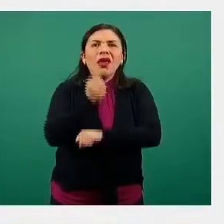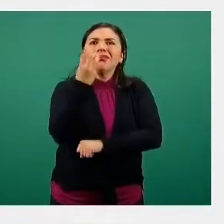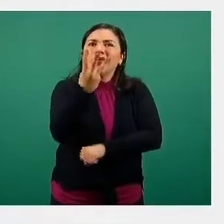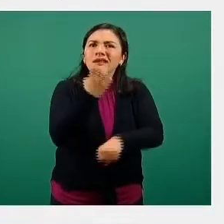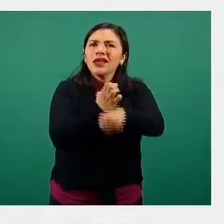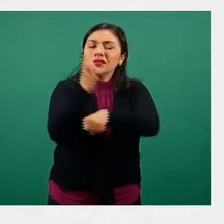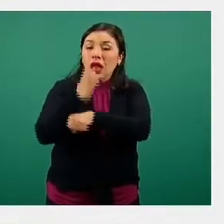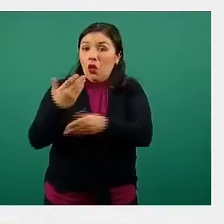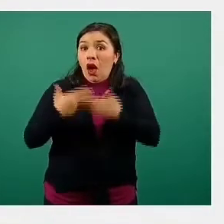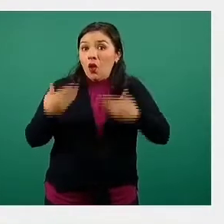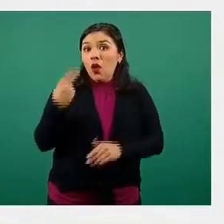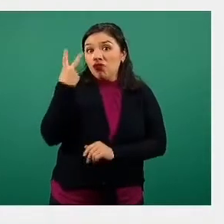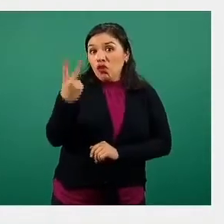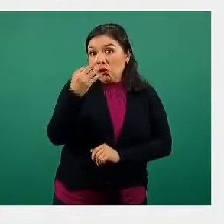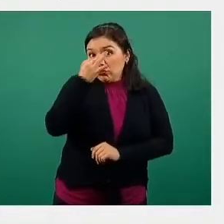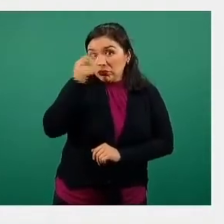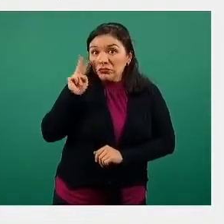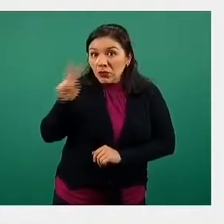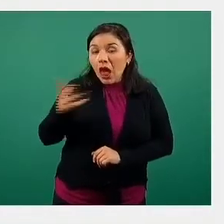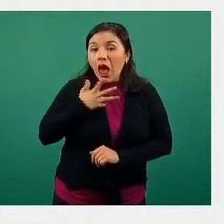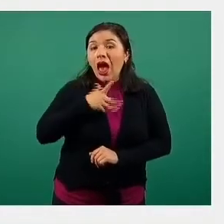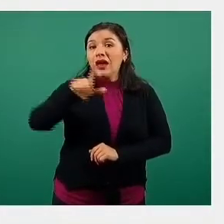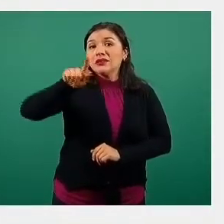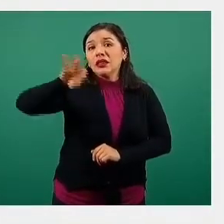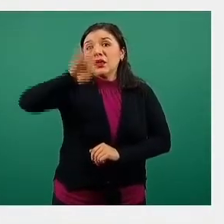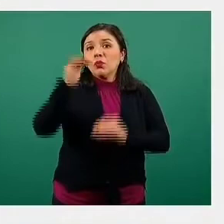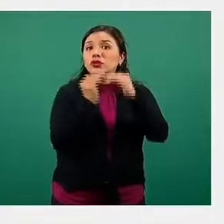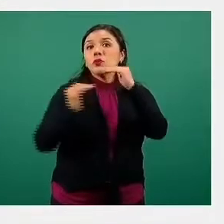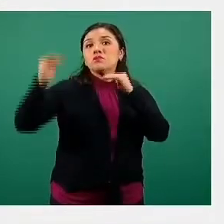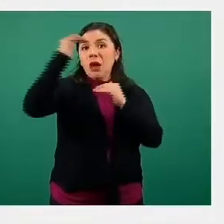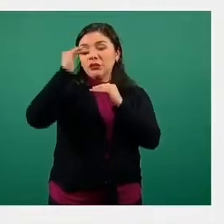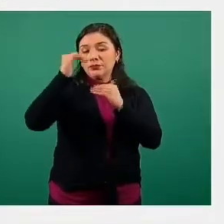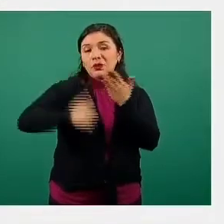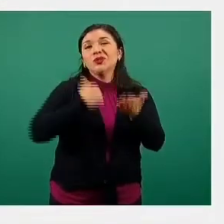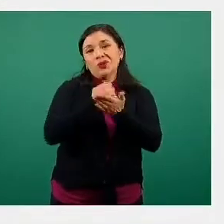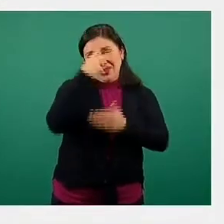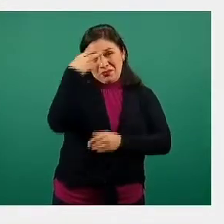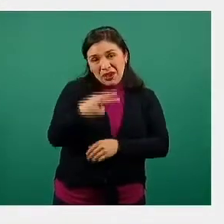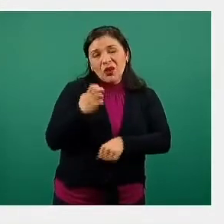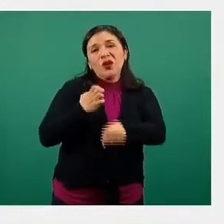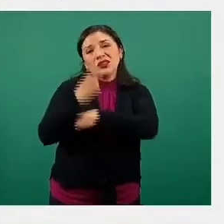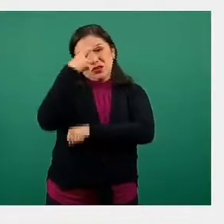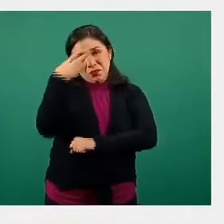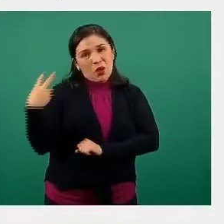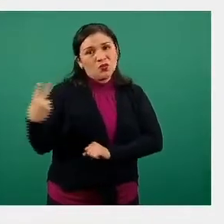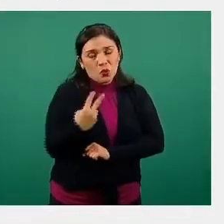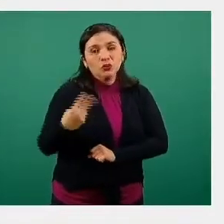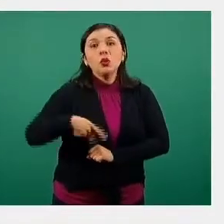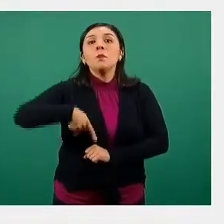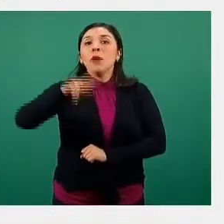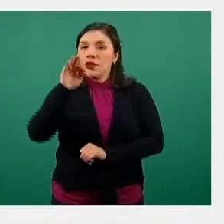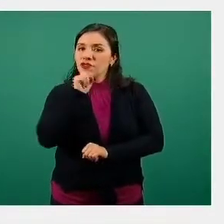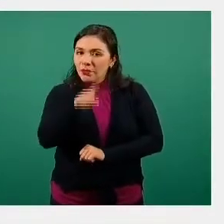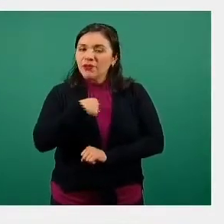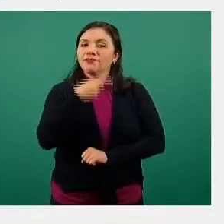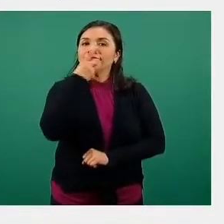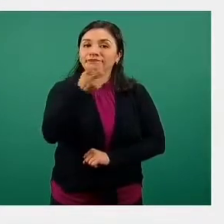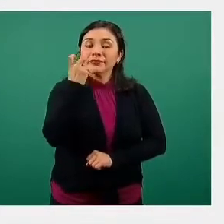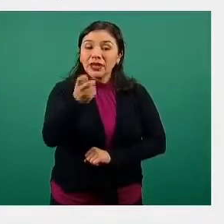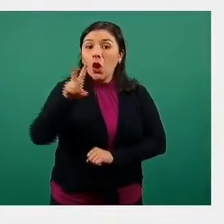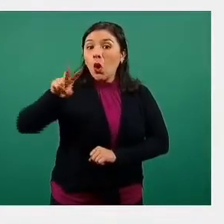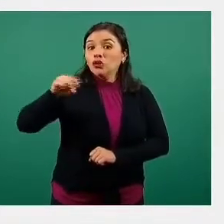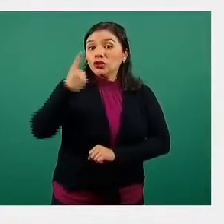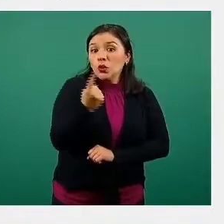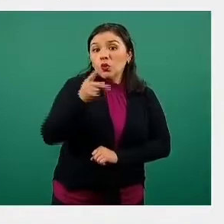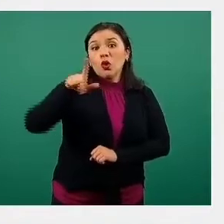son 2 las entidades que están por encima del 70%, Ciudad de México y Estado de México, aunque también recalcamos que ese